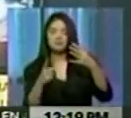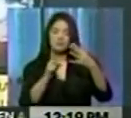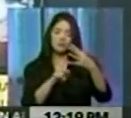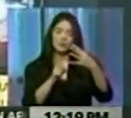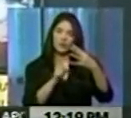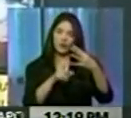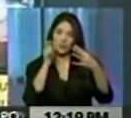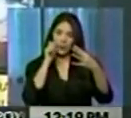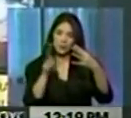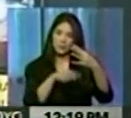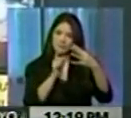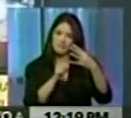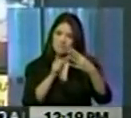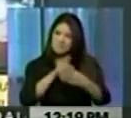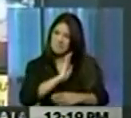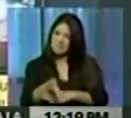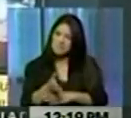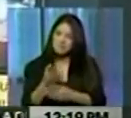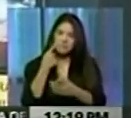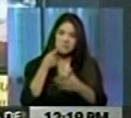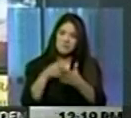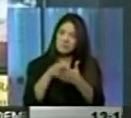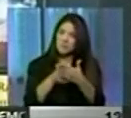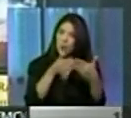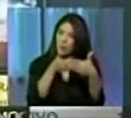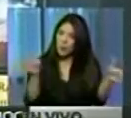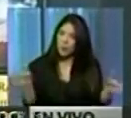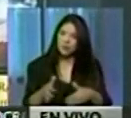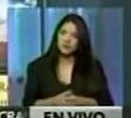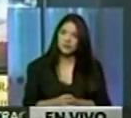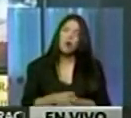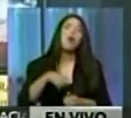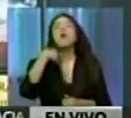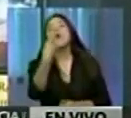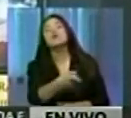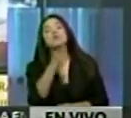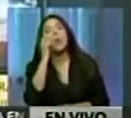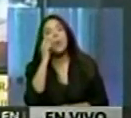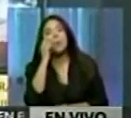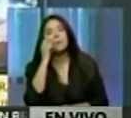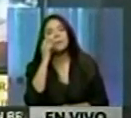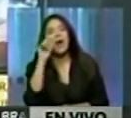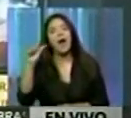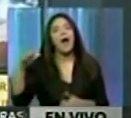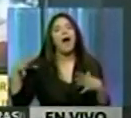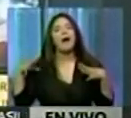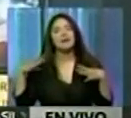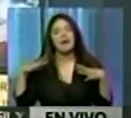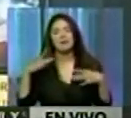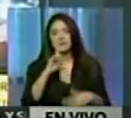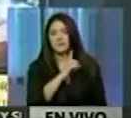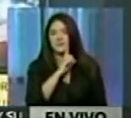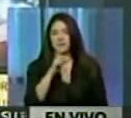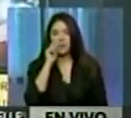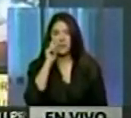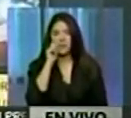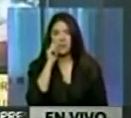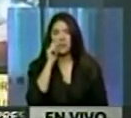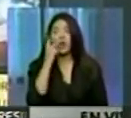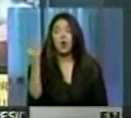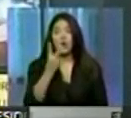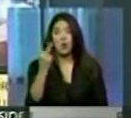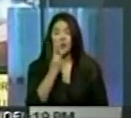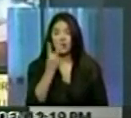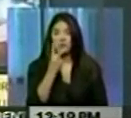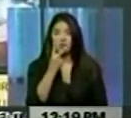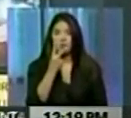Soto Arraga, imputado por intimidación pública. Ángel Rafael González Viloria y Normi de Jesús Urdaneta, ambos imputados